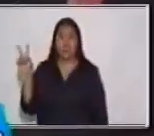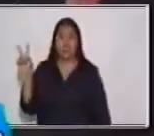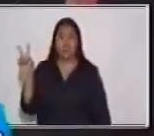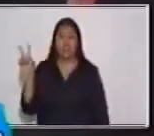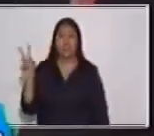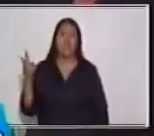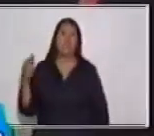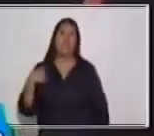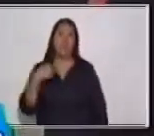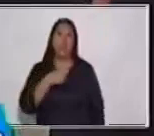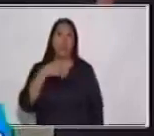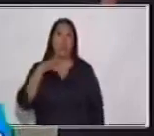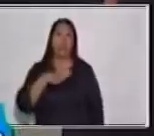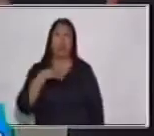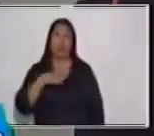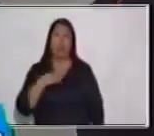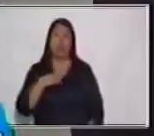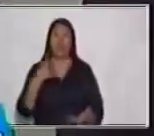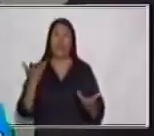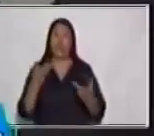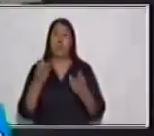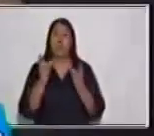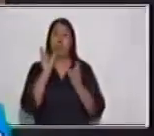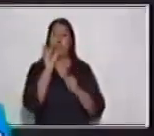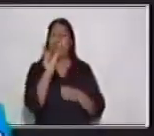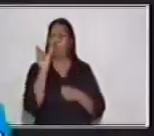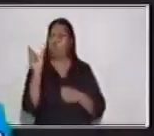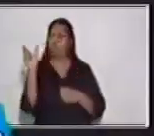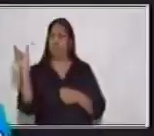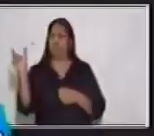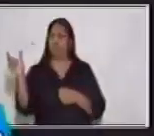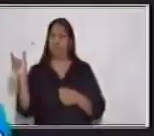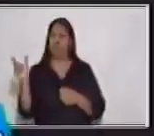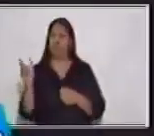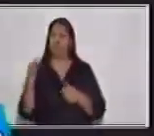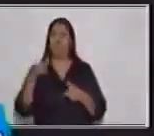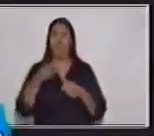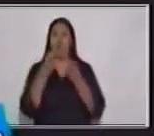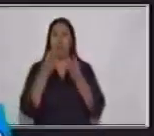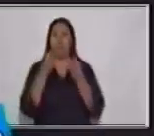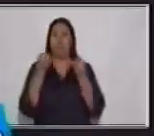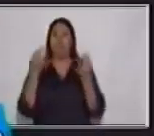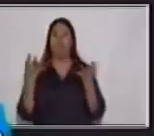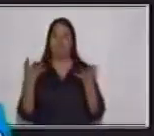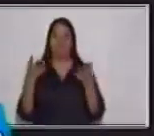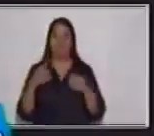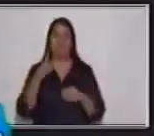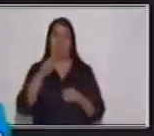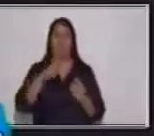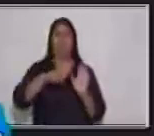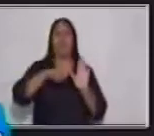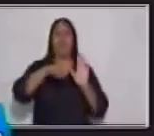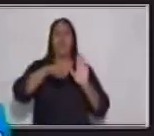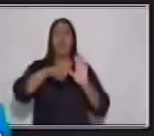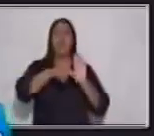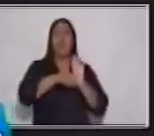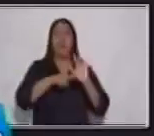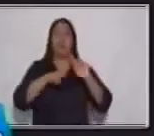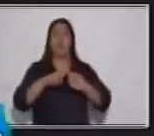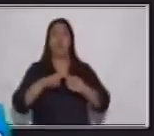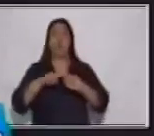lo que tenemos son valores por desarrollar. Entonces, menos por más va a ser menos esta primera operación, 10 por